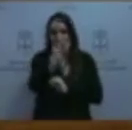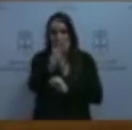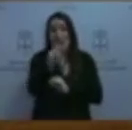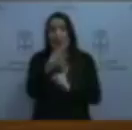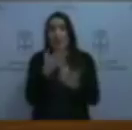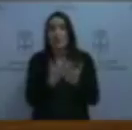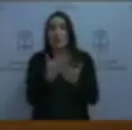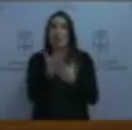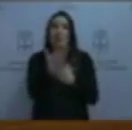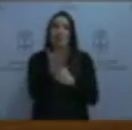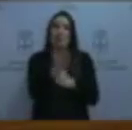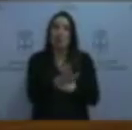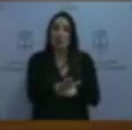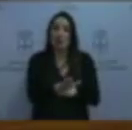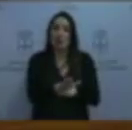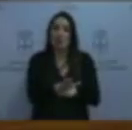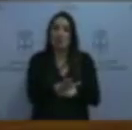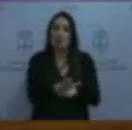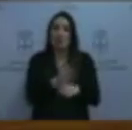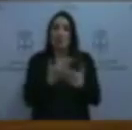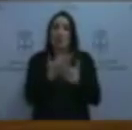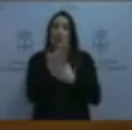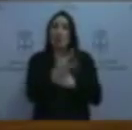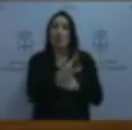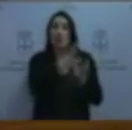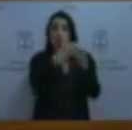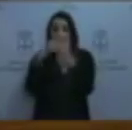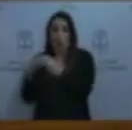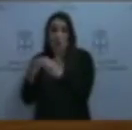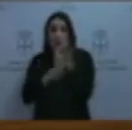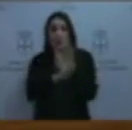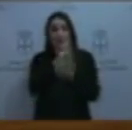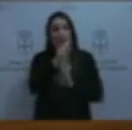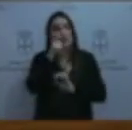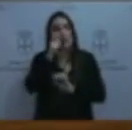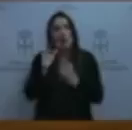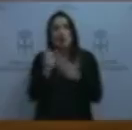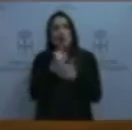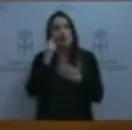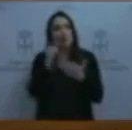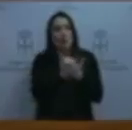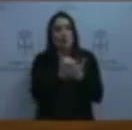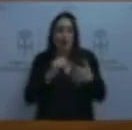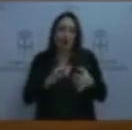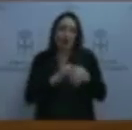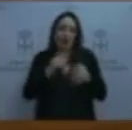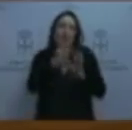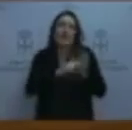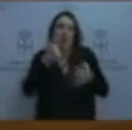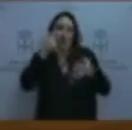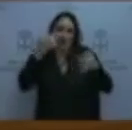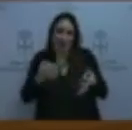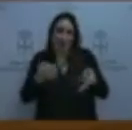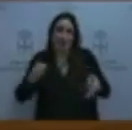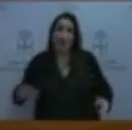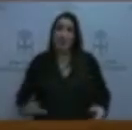propone que todos los grupos de desarrollo rural verifiquen, en base a criterios objetivos, la vinculación de